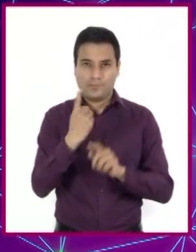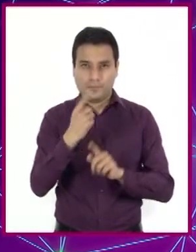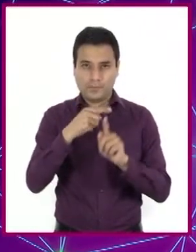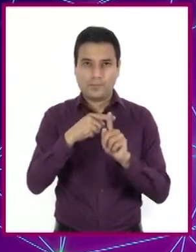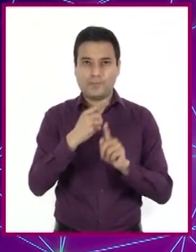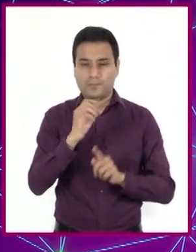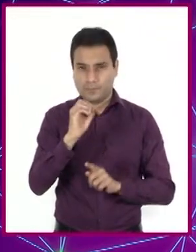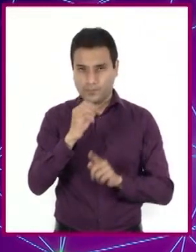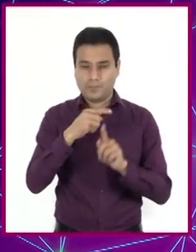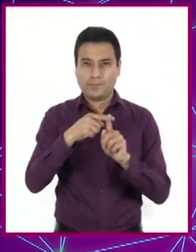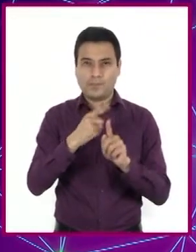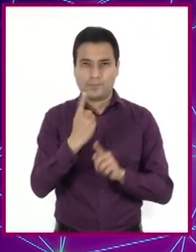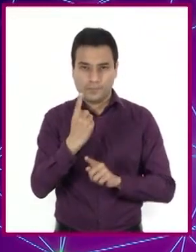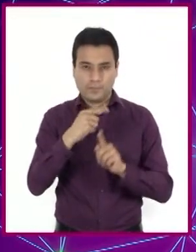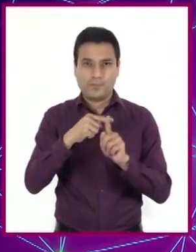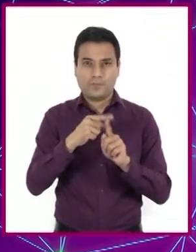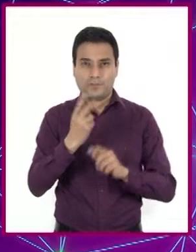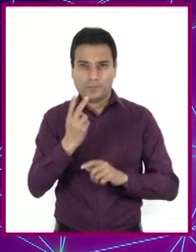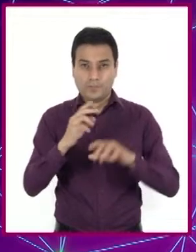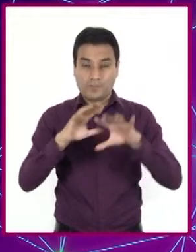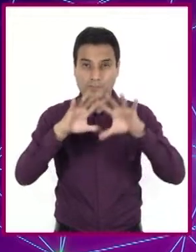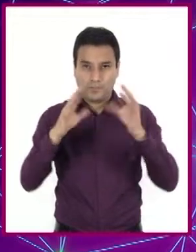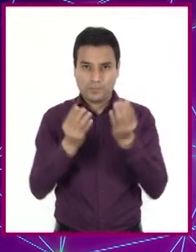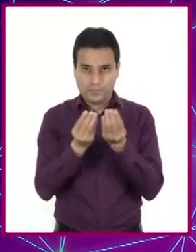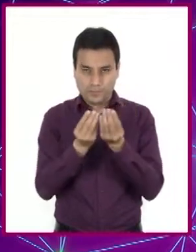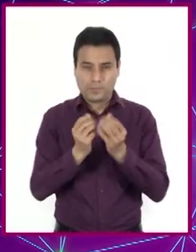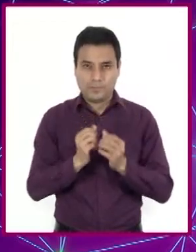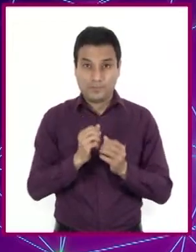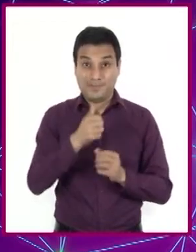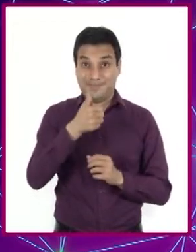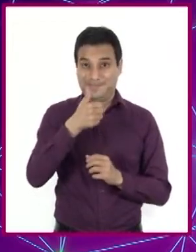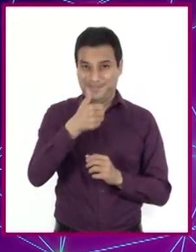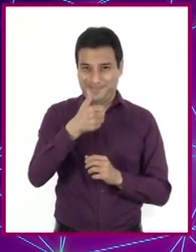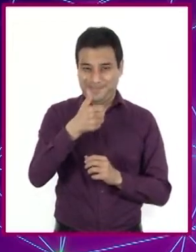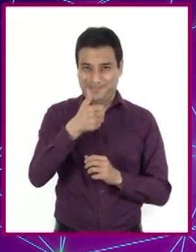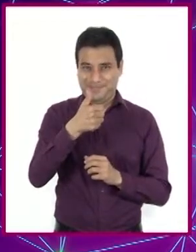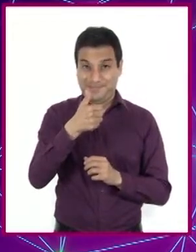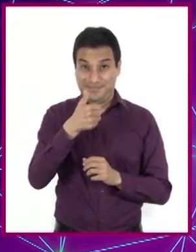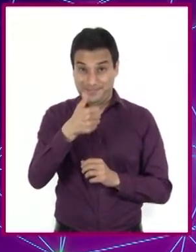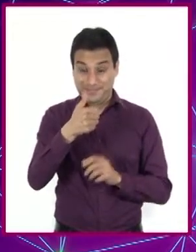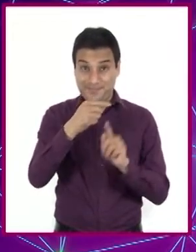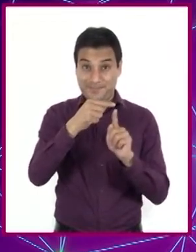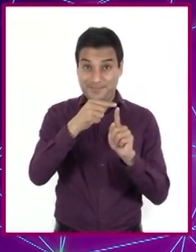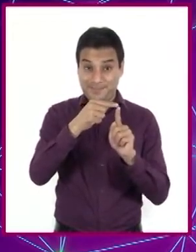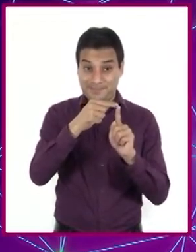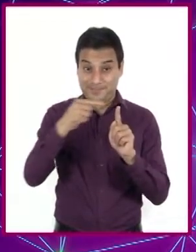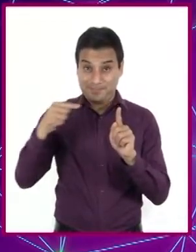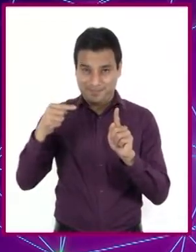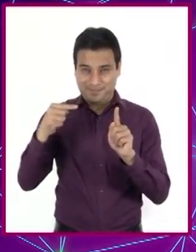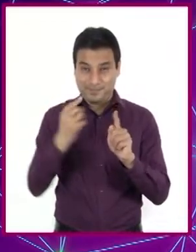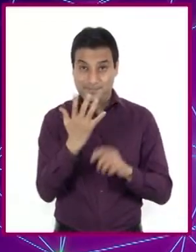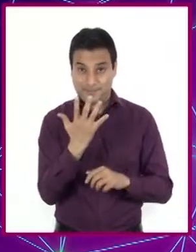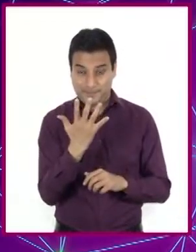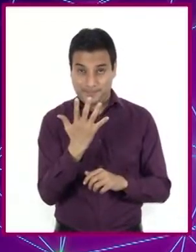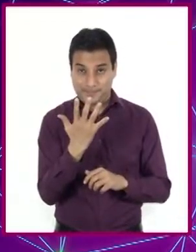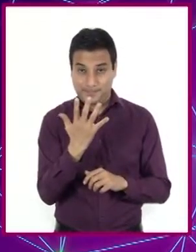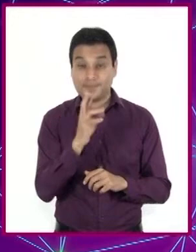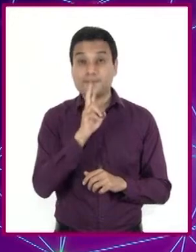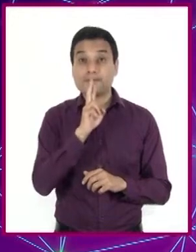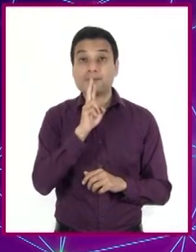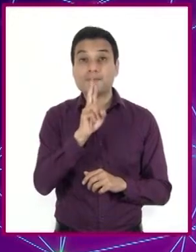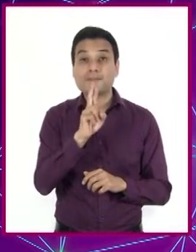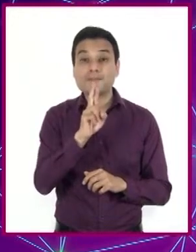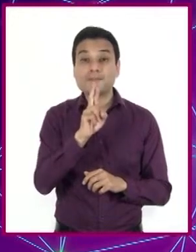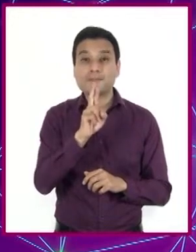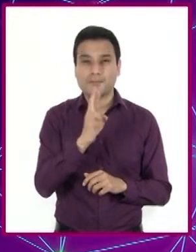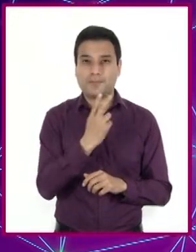más 0 más 1 más 2 es de 6 unidades. Entre el número total de datos, que son 5, se obtiene